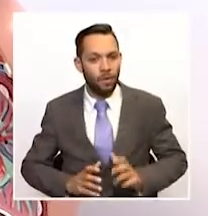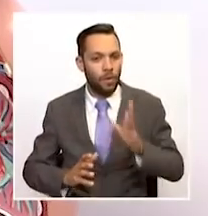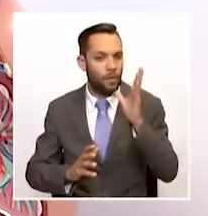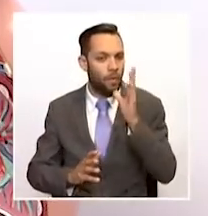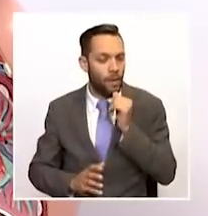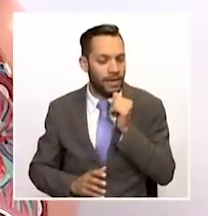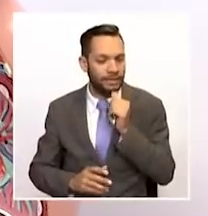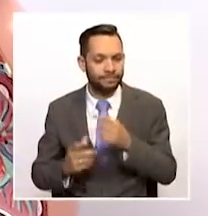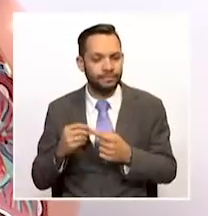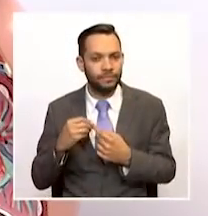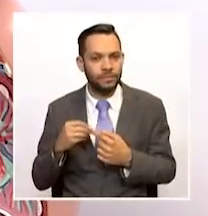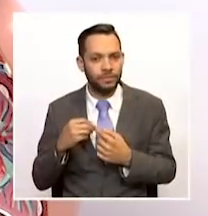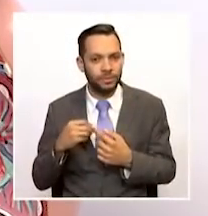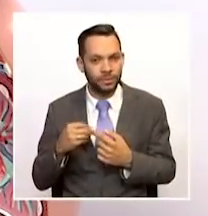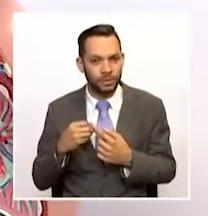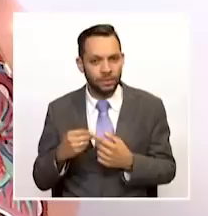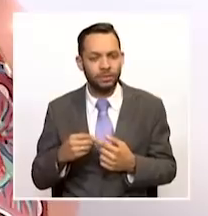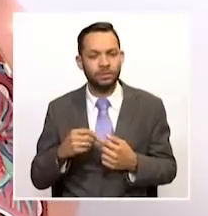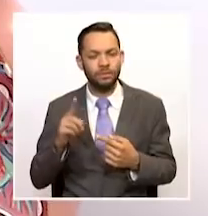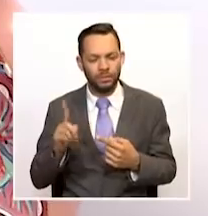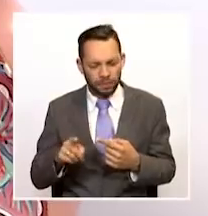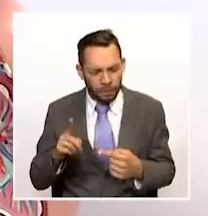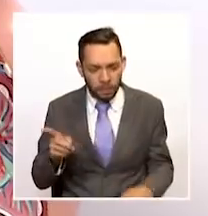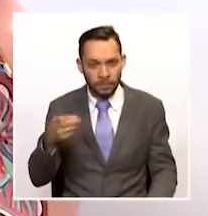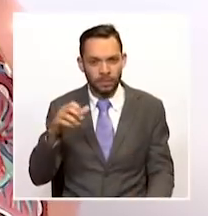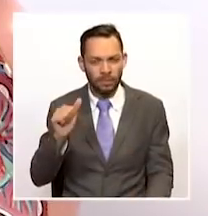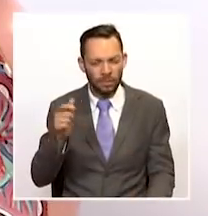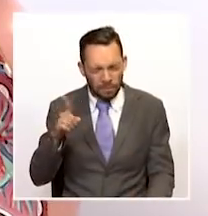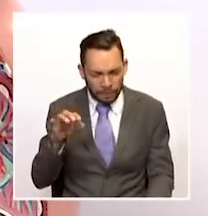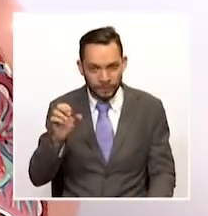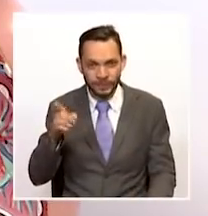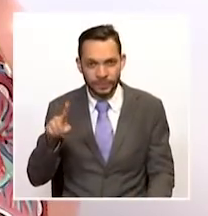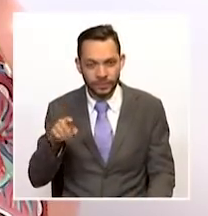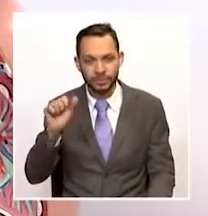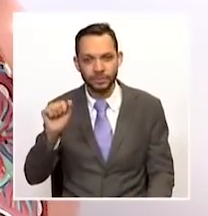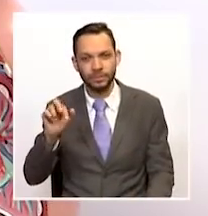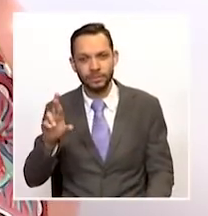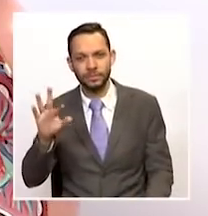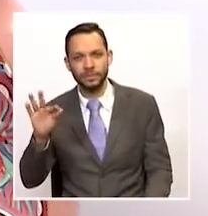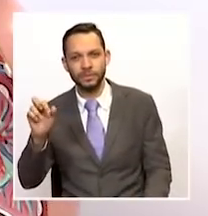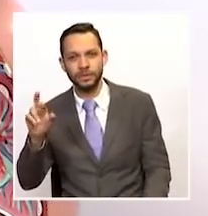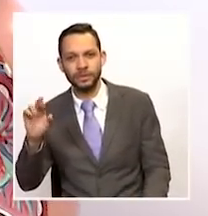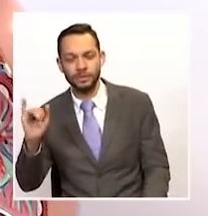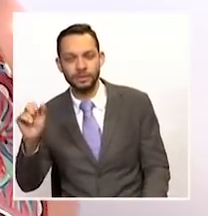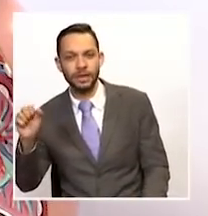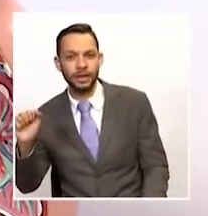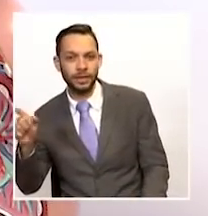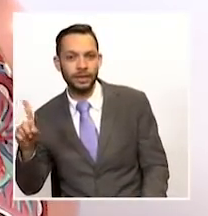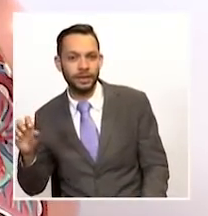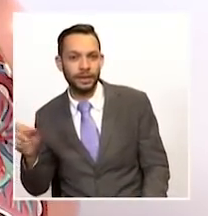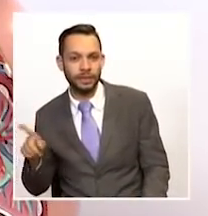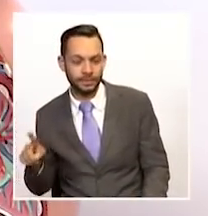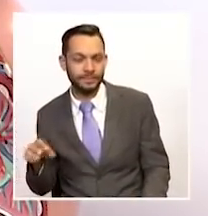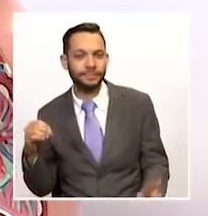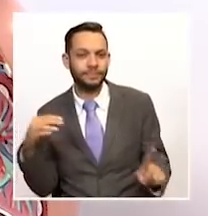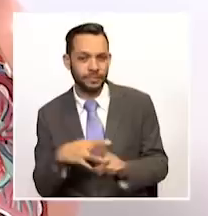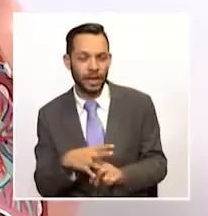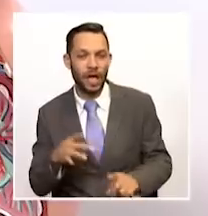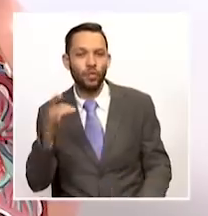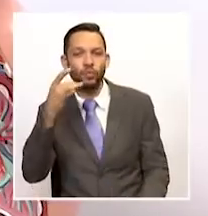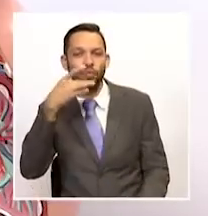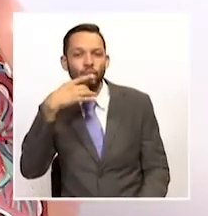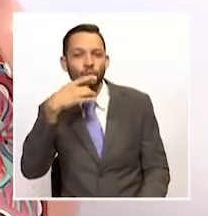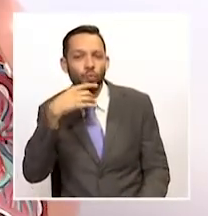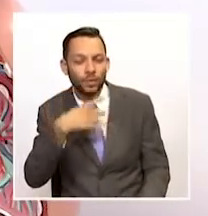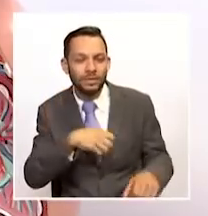desorden nadan los gases arteriales y en la sangre termina afectando esas cargas energéticas de azúcar y demás los